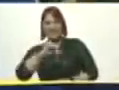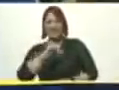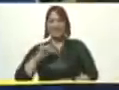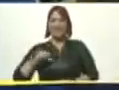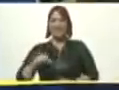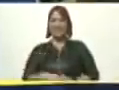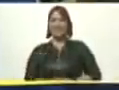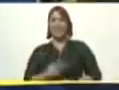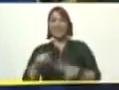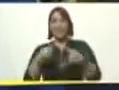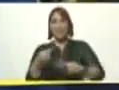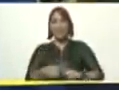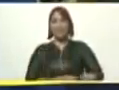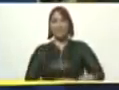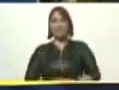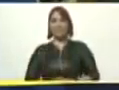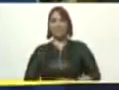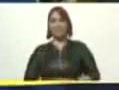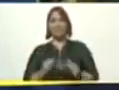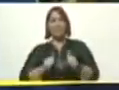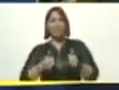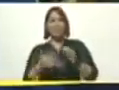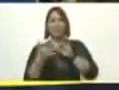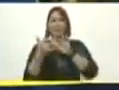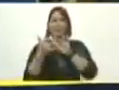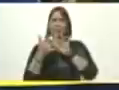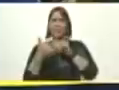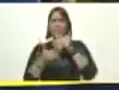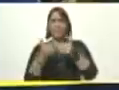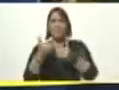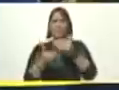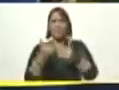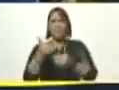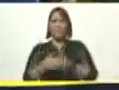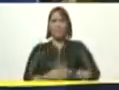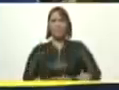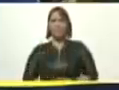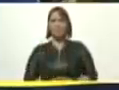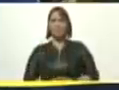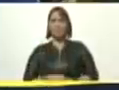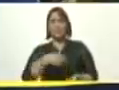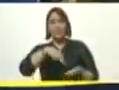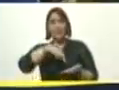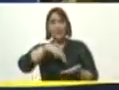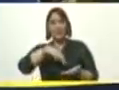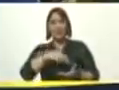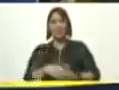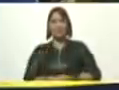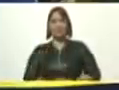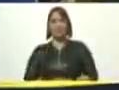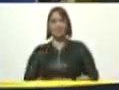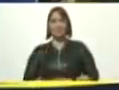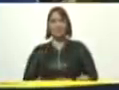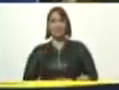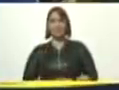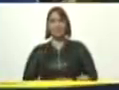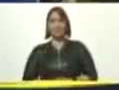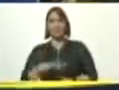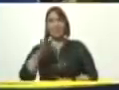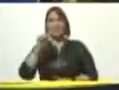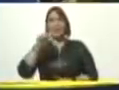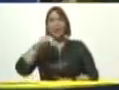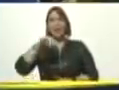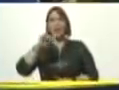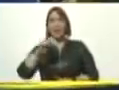después comencé a conectarme poco a poco con la salsa Ok con la Fania All